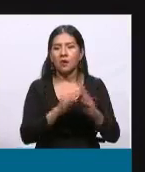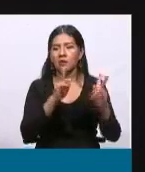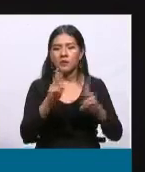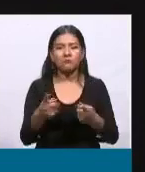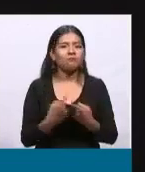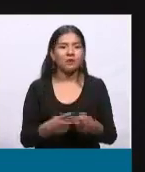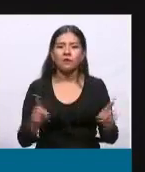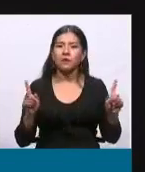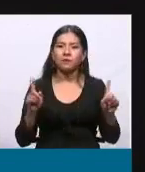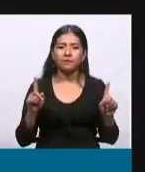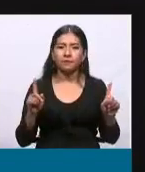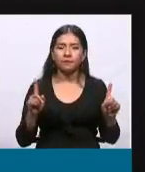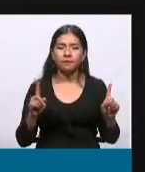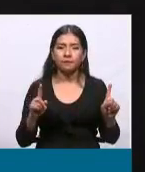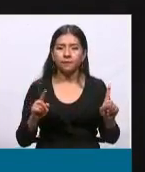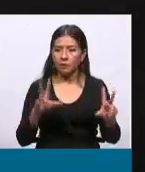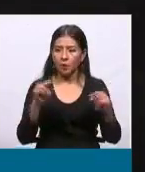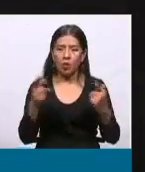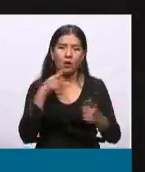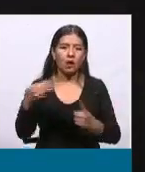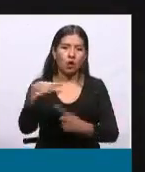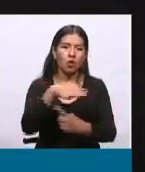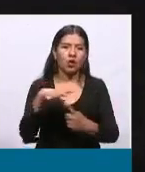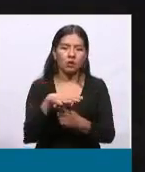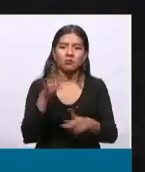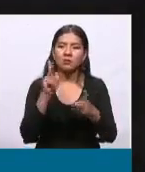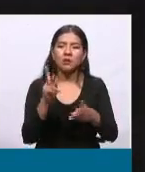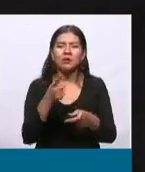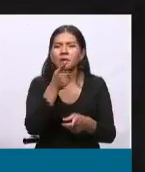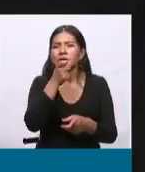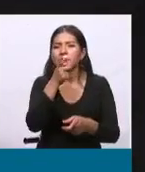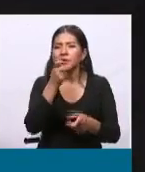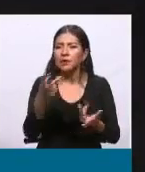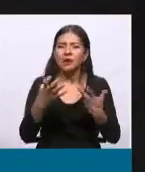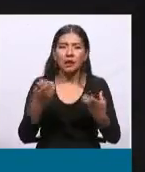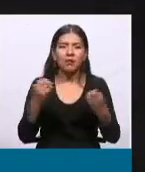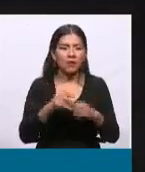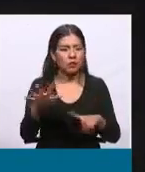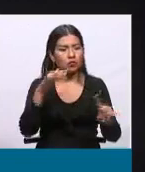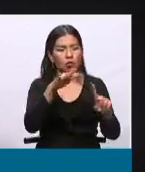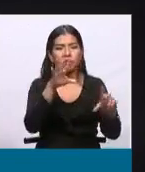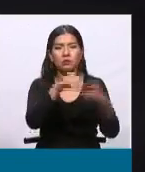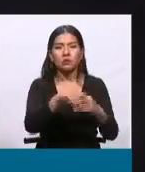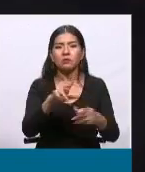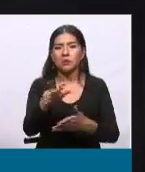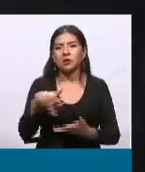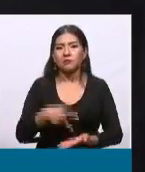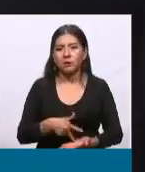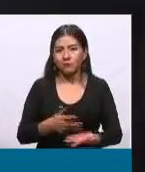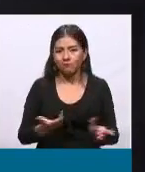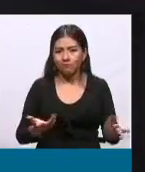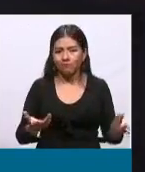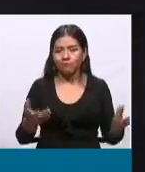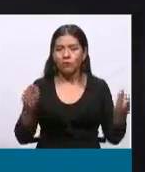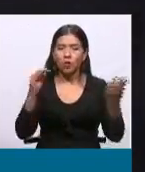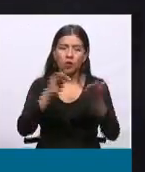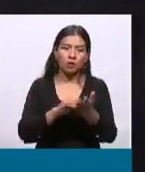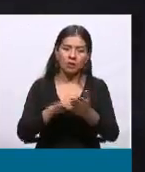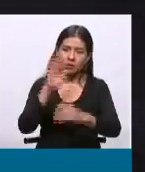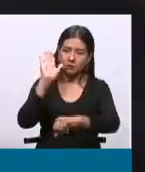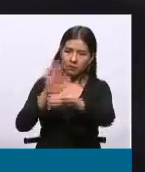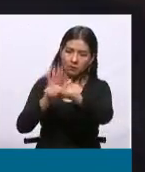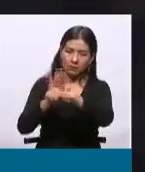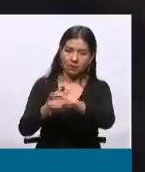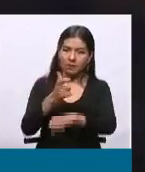manera distinta. No se da contexto de a quién le interesa generar violencia en el Plan 3000. Bien, señor Luis Fernando